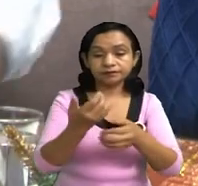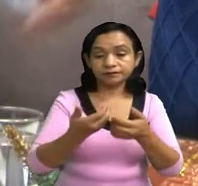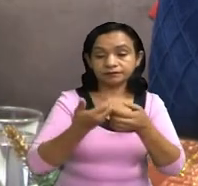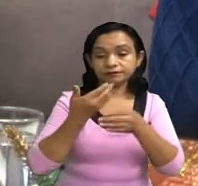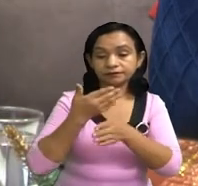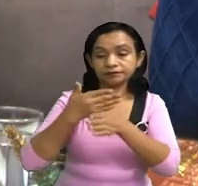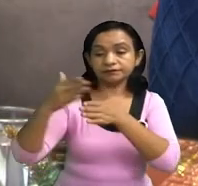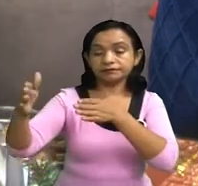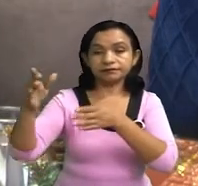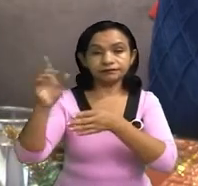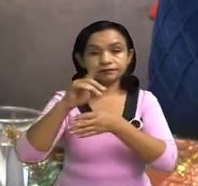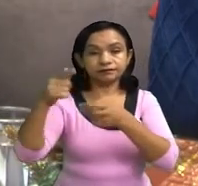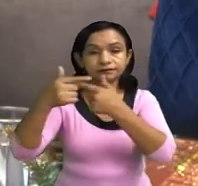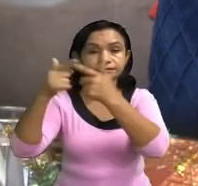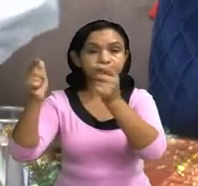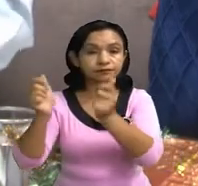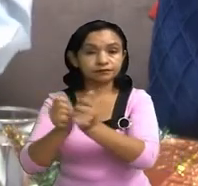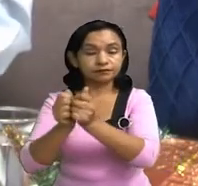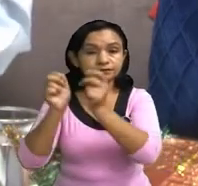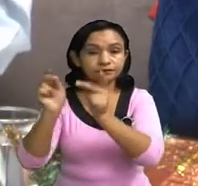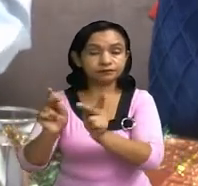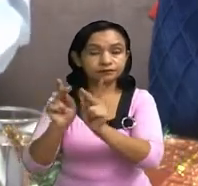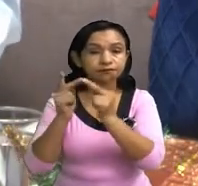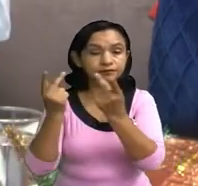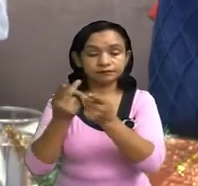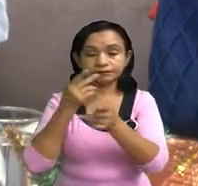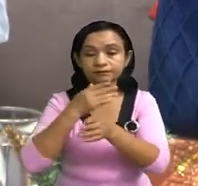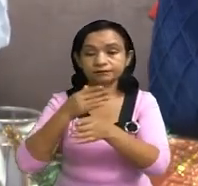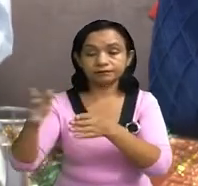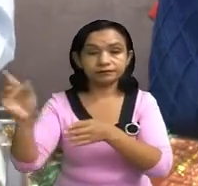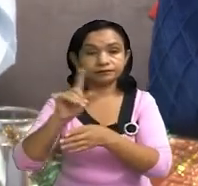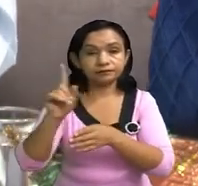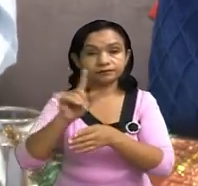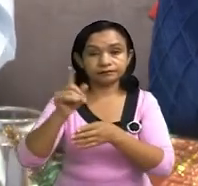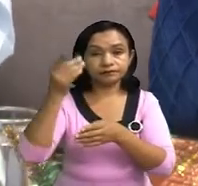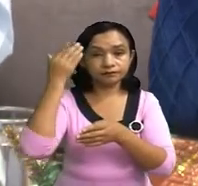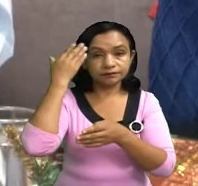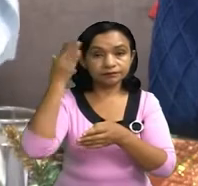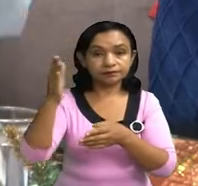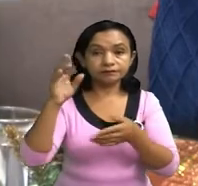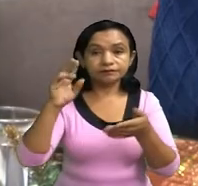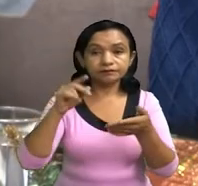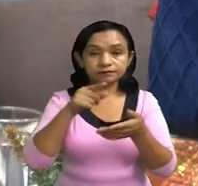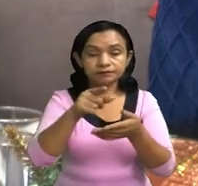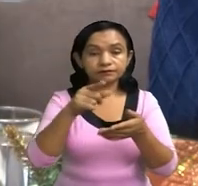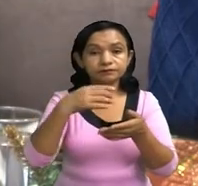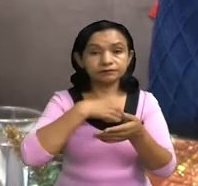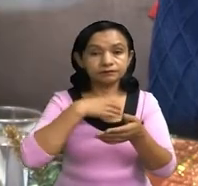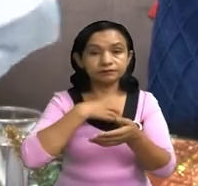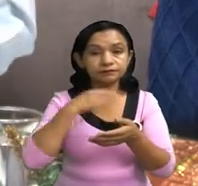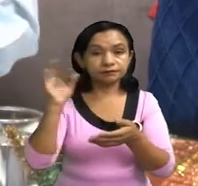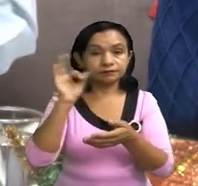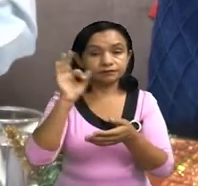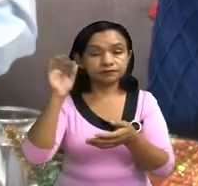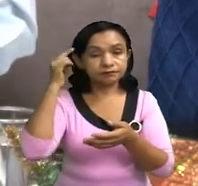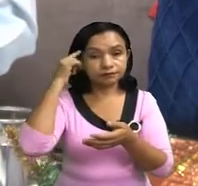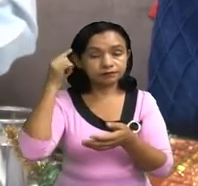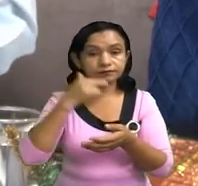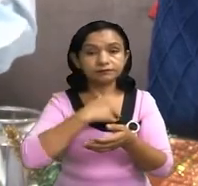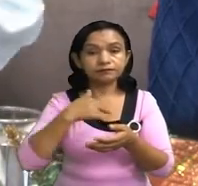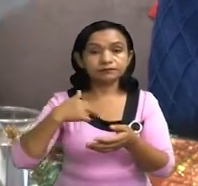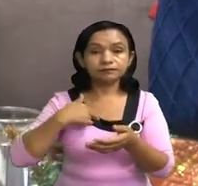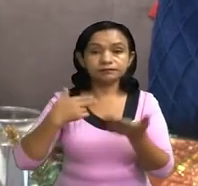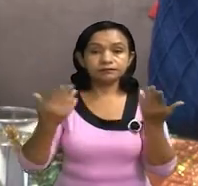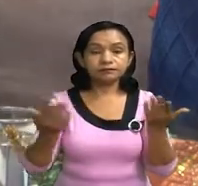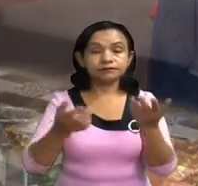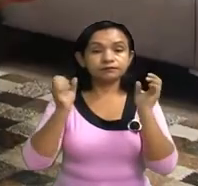no excluyan a una gran cantidad del pueblo. Dense cuenta de lo que su actitud está ocasionando.